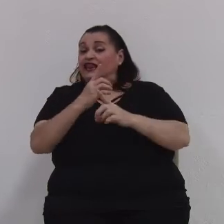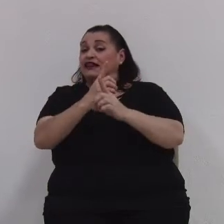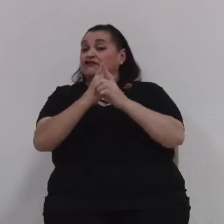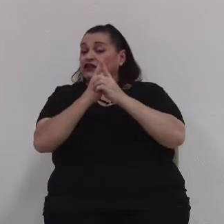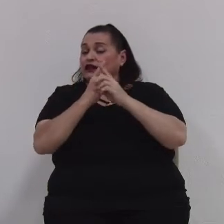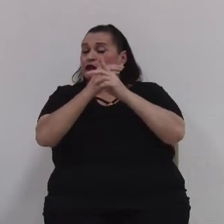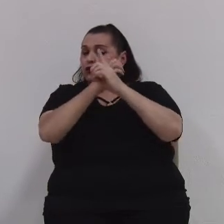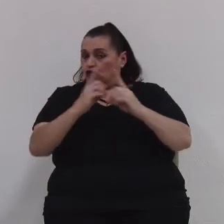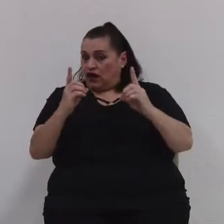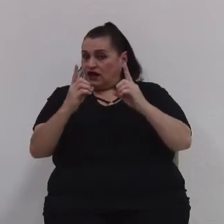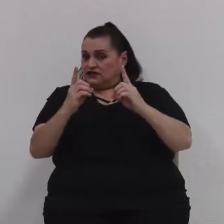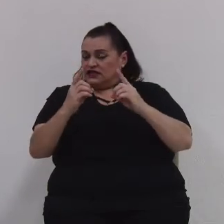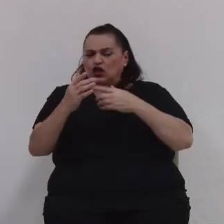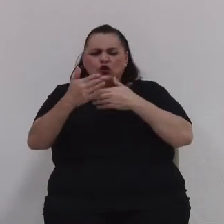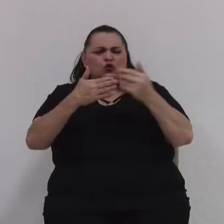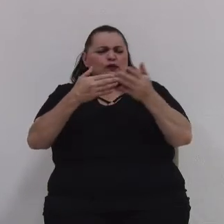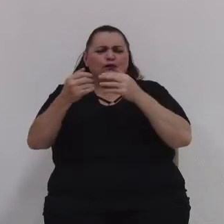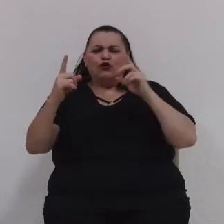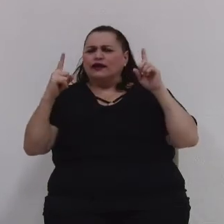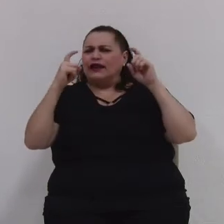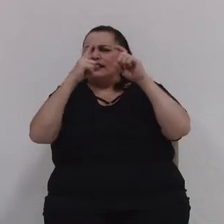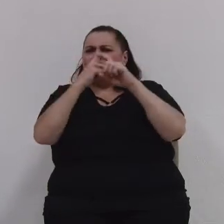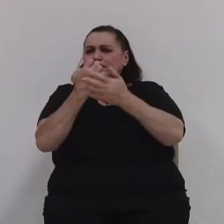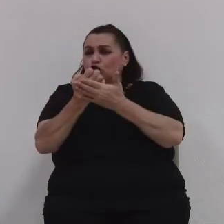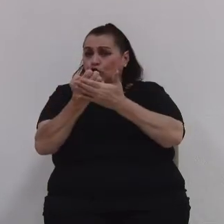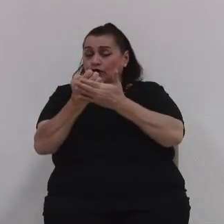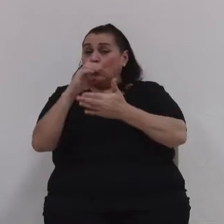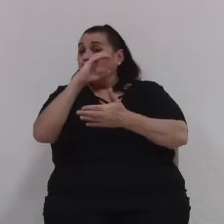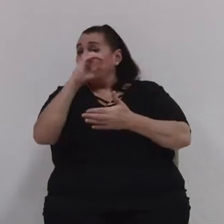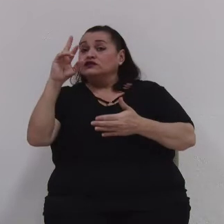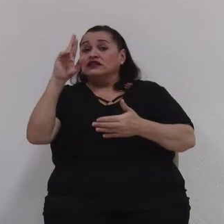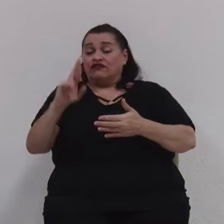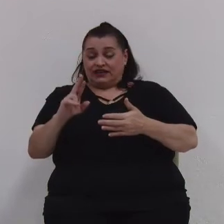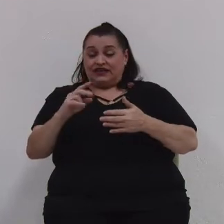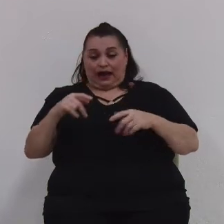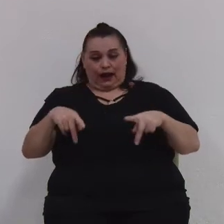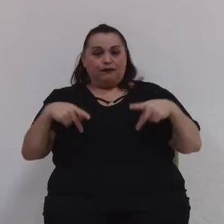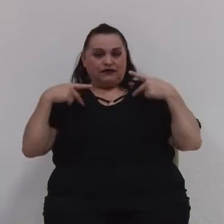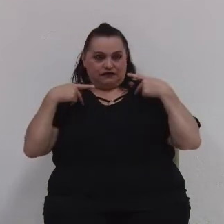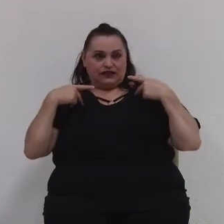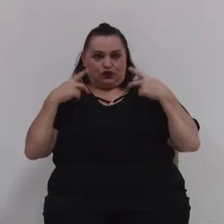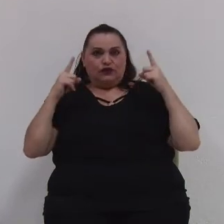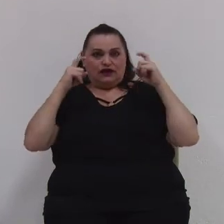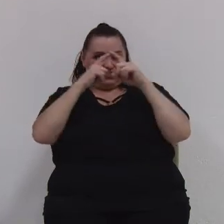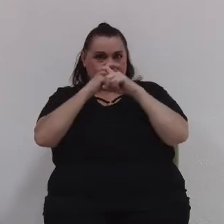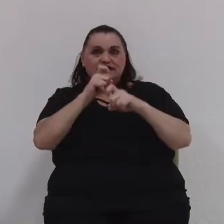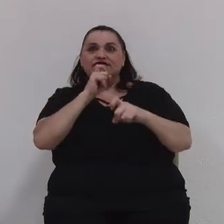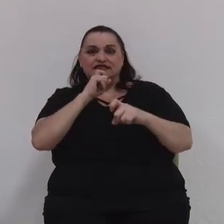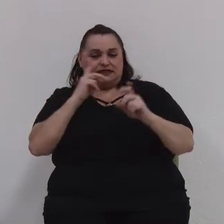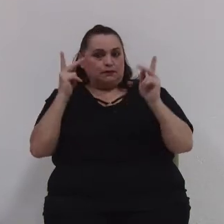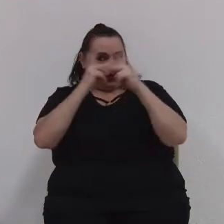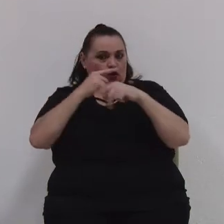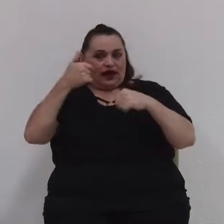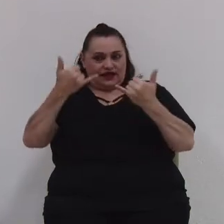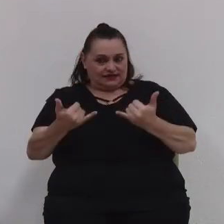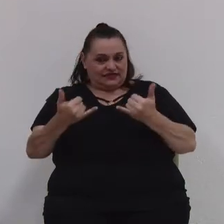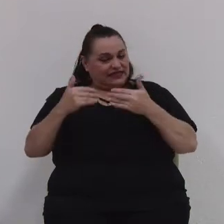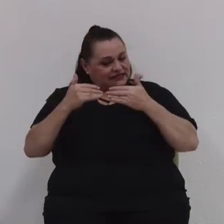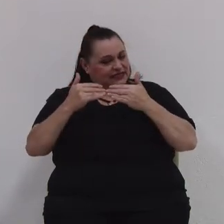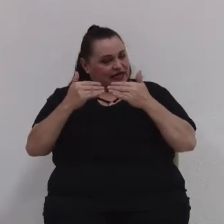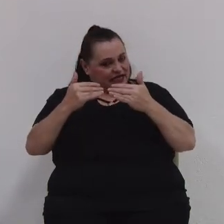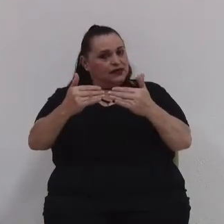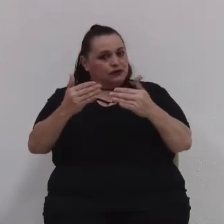aunque haya la peor de las crisis económicas, y Costa Rica ha vivido crisis más severas que esta, y seguimos adelante,